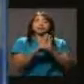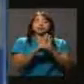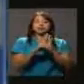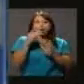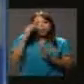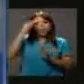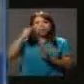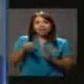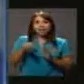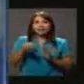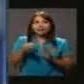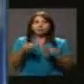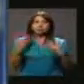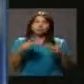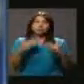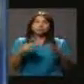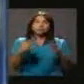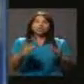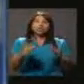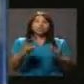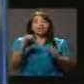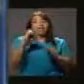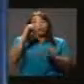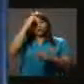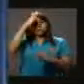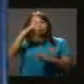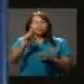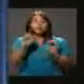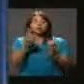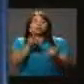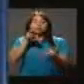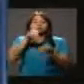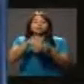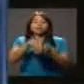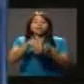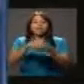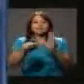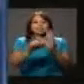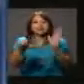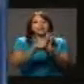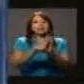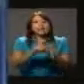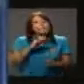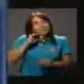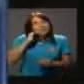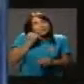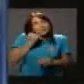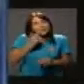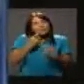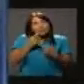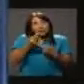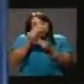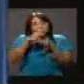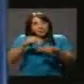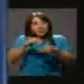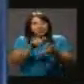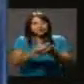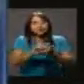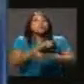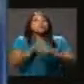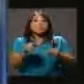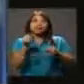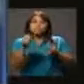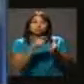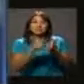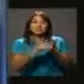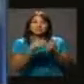López en la Asamblea Legislativa me da mucha pena contar esto pero está en este documento que es oficial y este documento no es político es un documento oficial